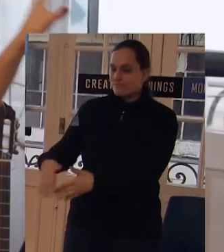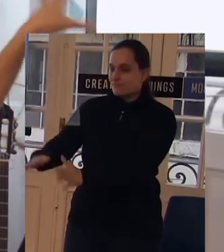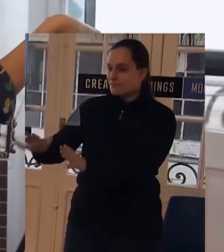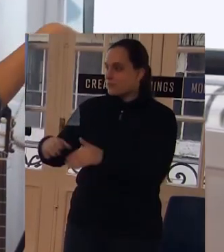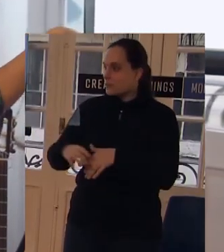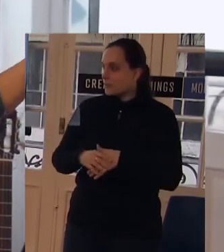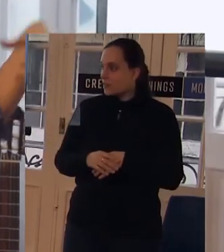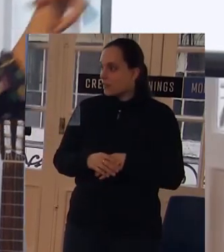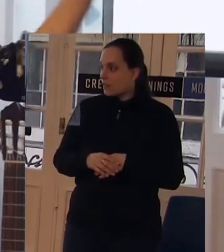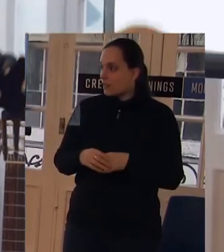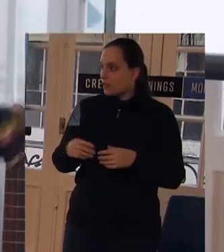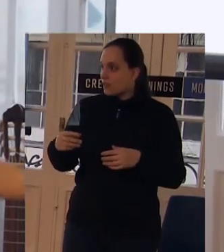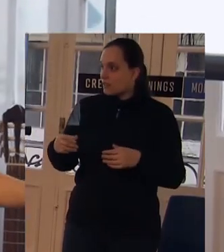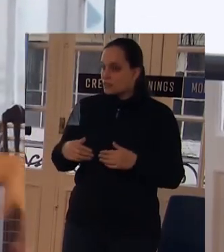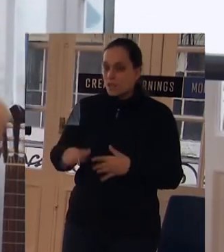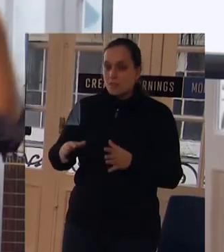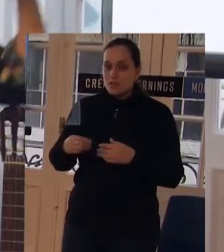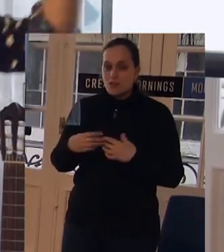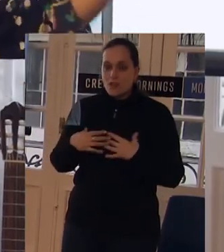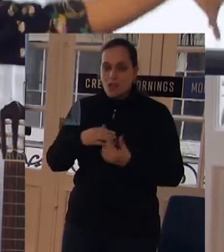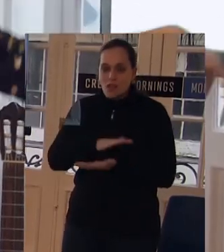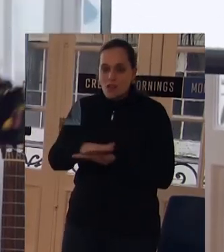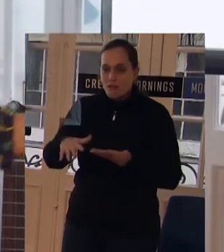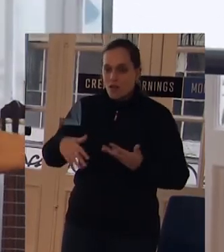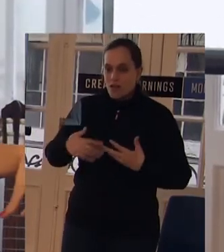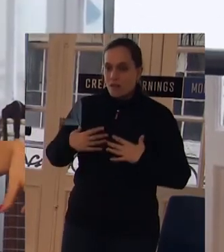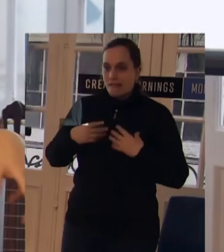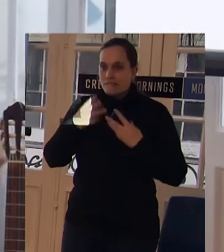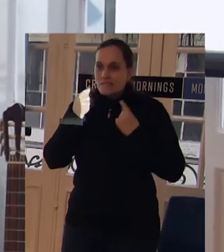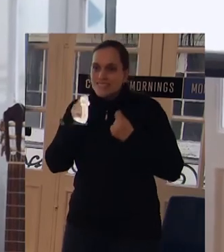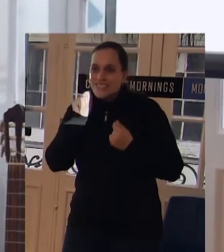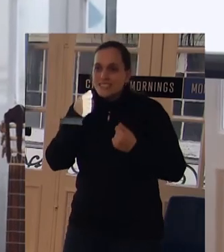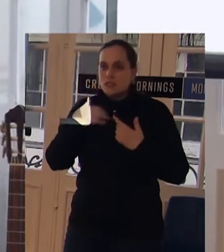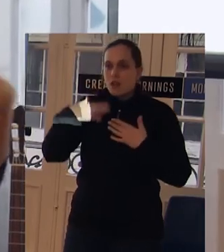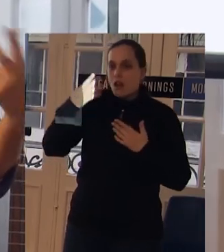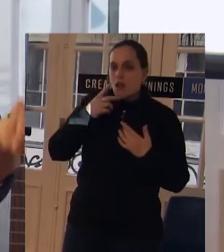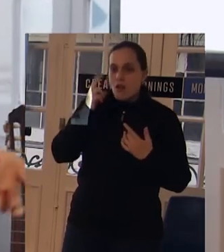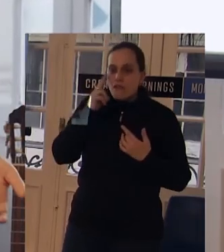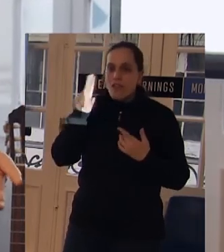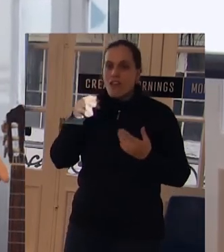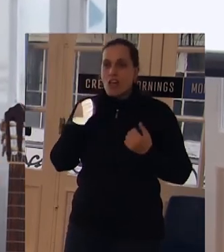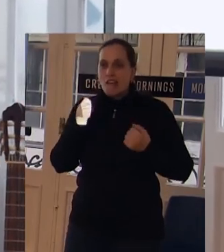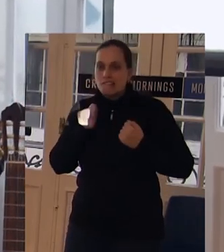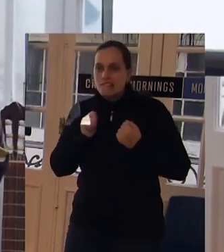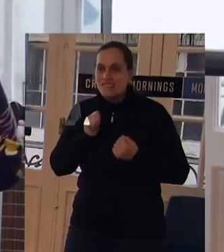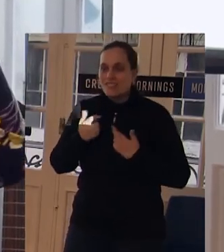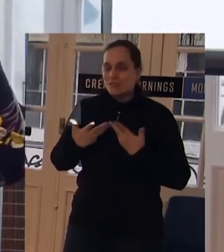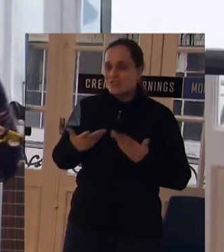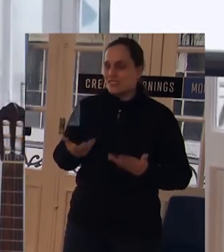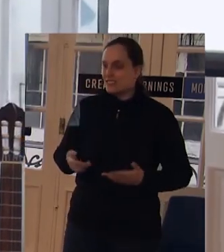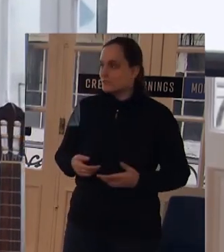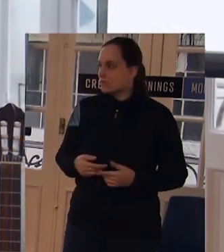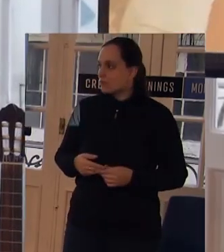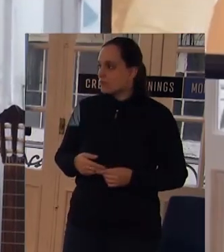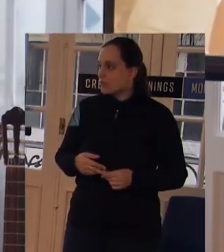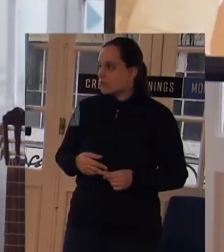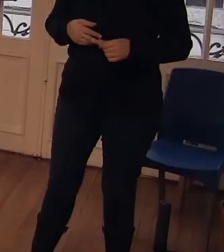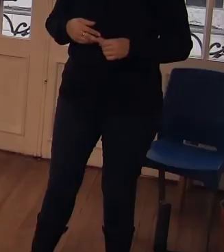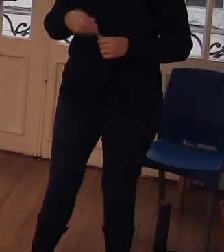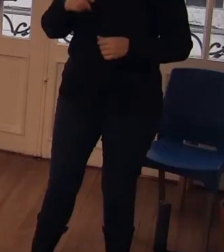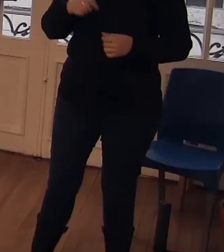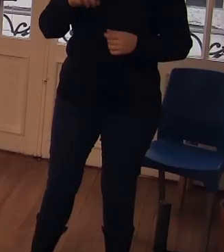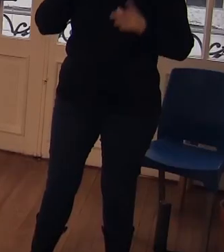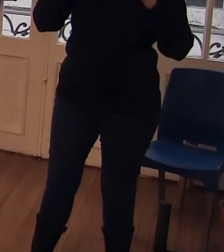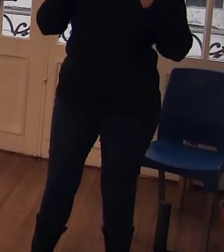Pero esto empezó a vivir en el barrio, empezó a vivir en la gente que lo veía todos los días. Y un día me llega esta foto.